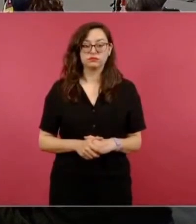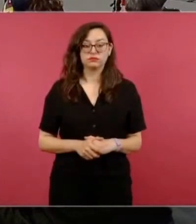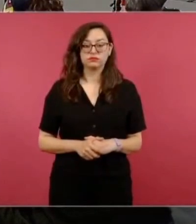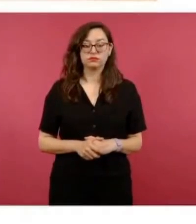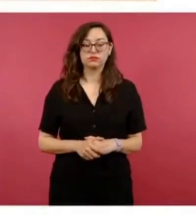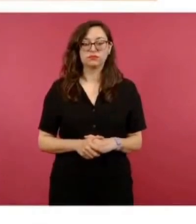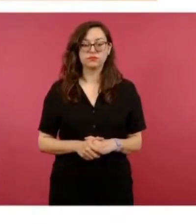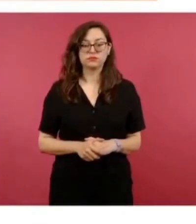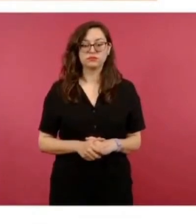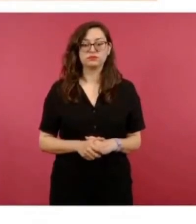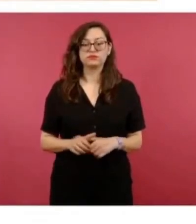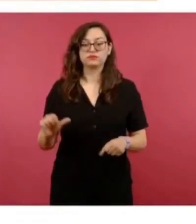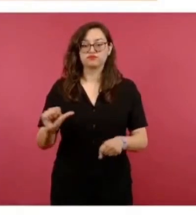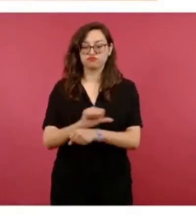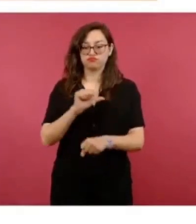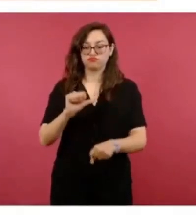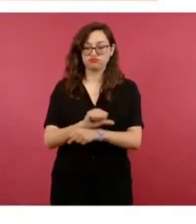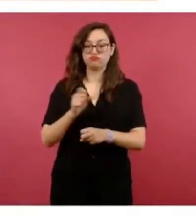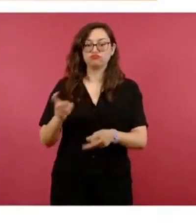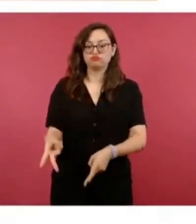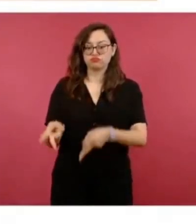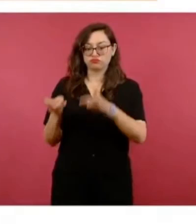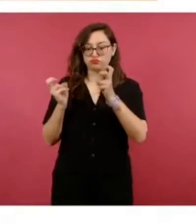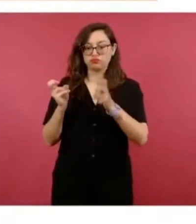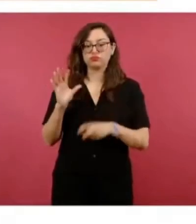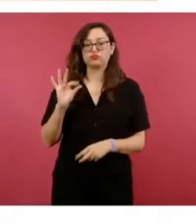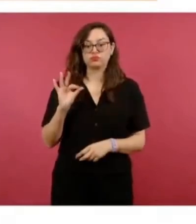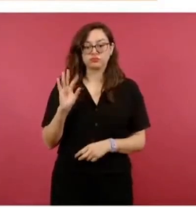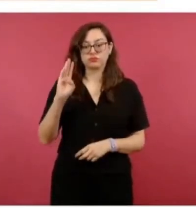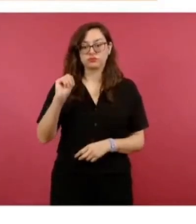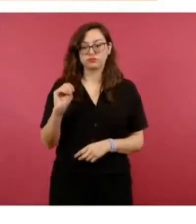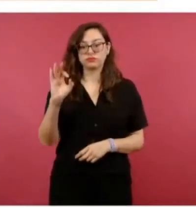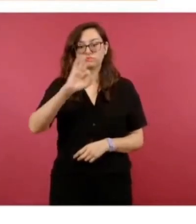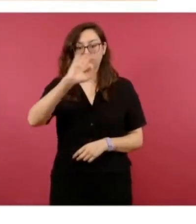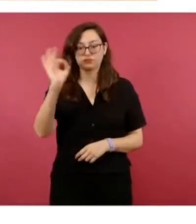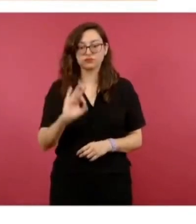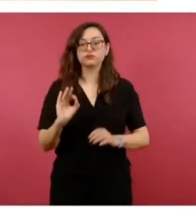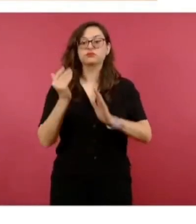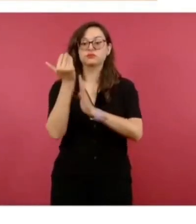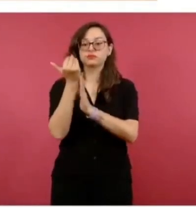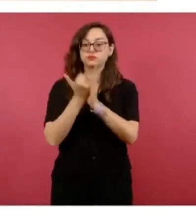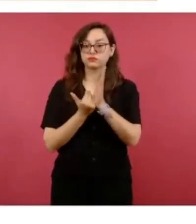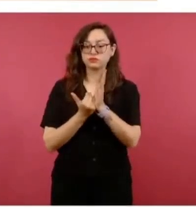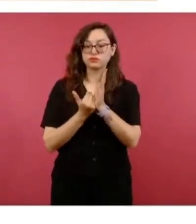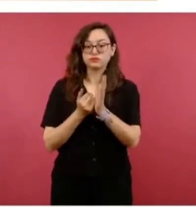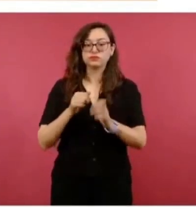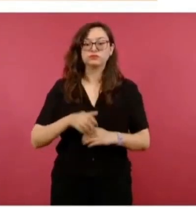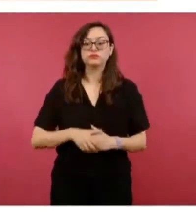Robo de vehículo, 49%.